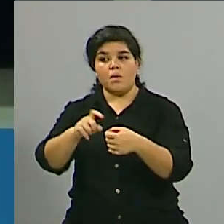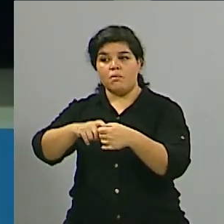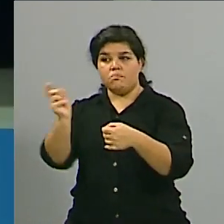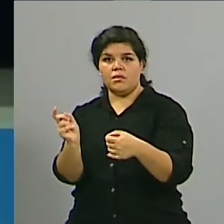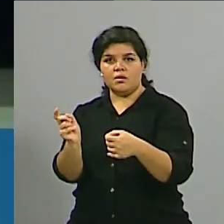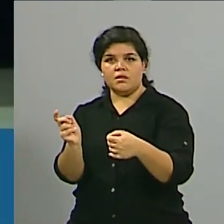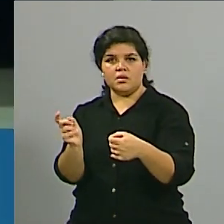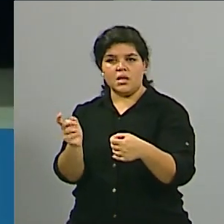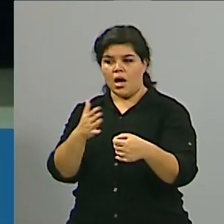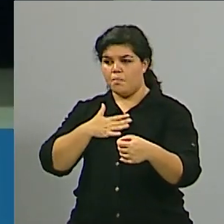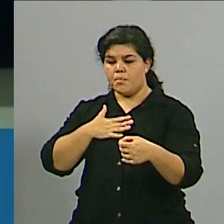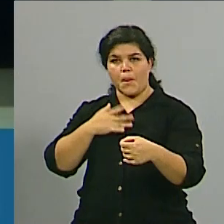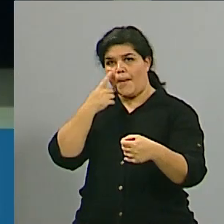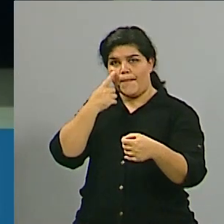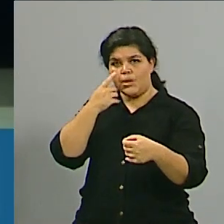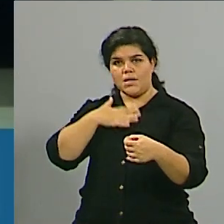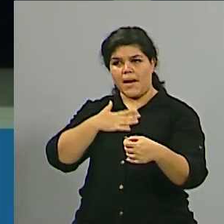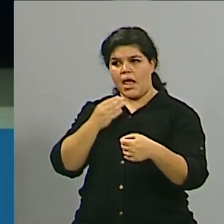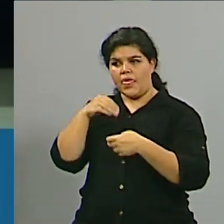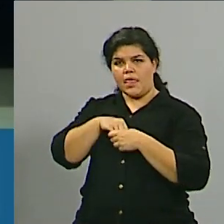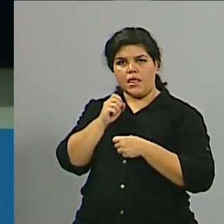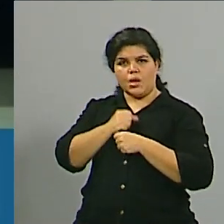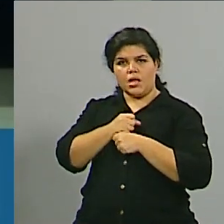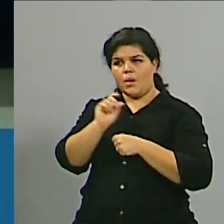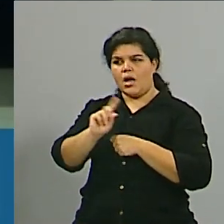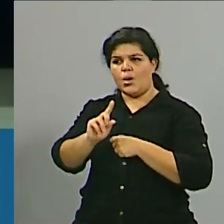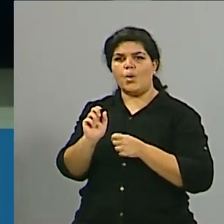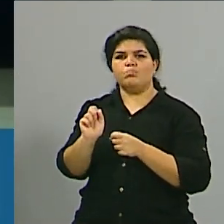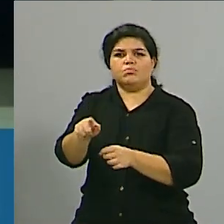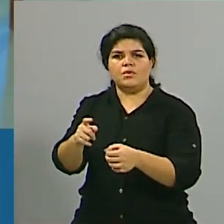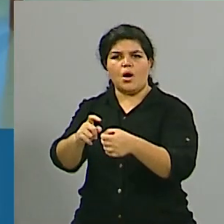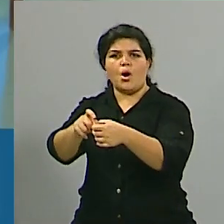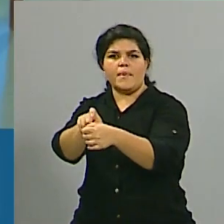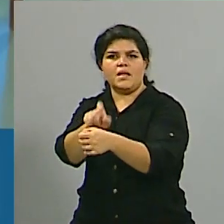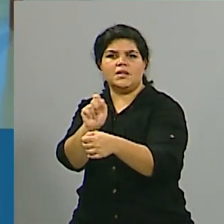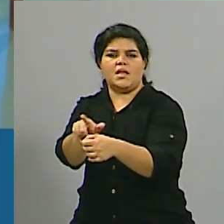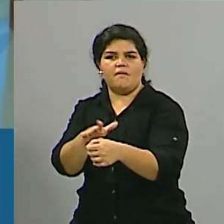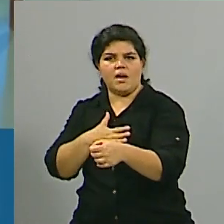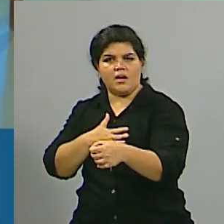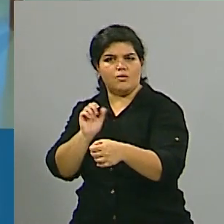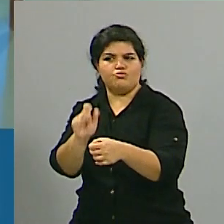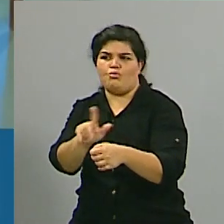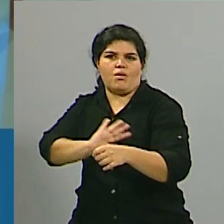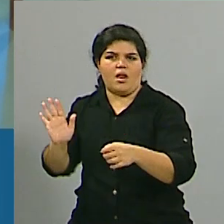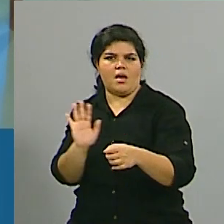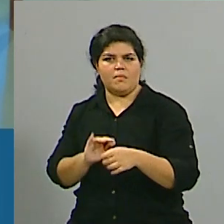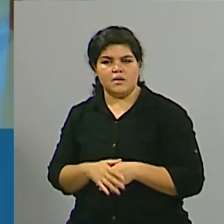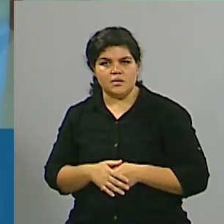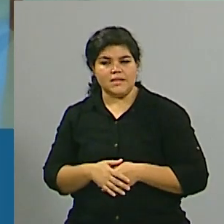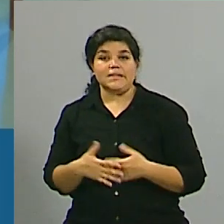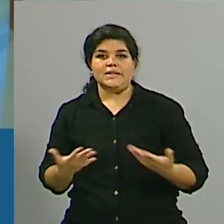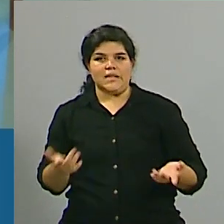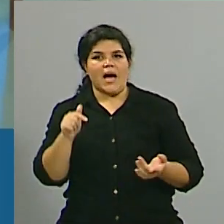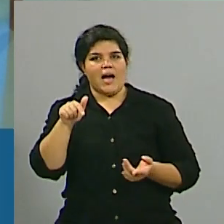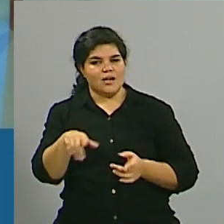de la cooperativa y no del municipio. Claro. Pero le hace tener a la persona un sentido de pertenencia, claro, muchas veces que, y estoy convencido de